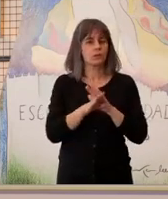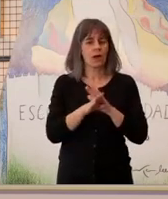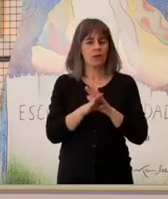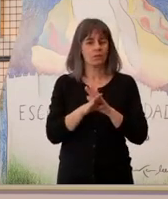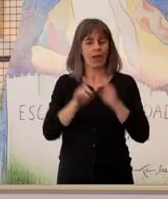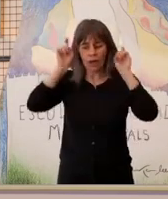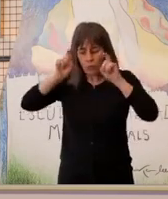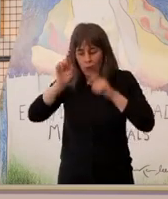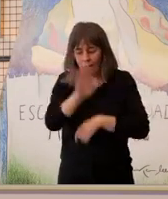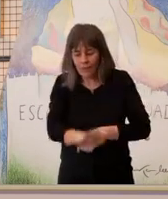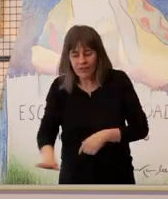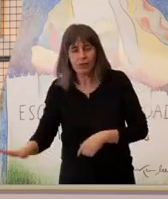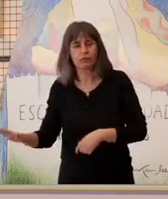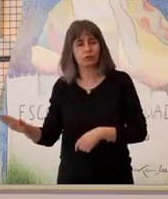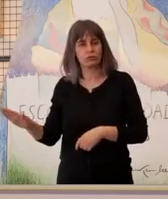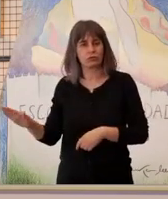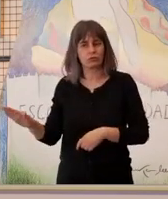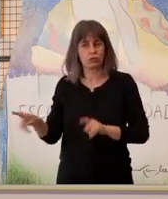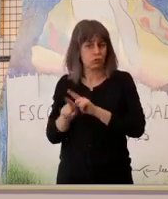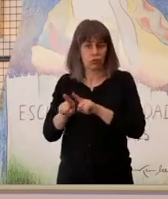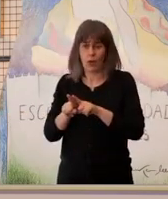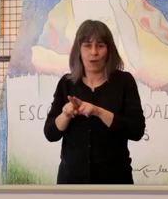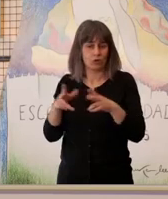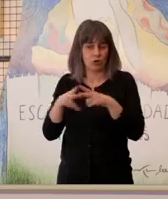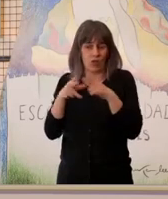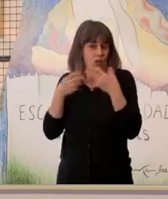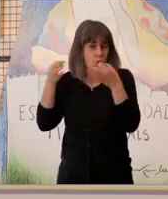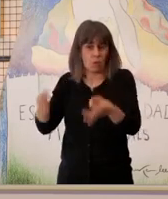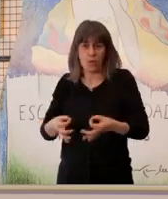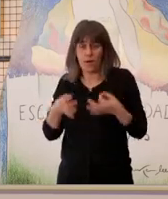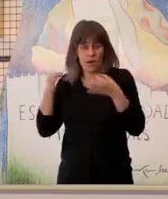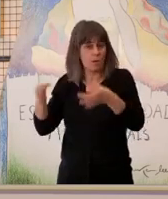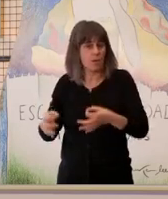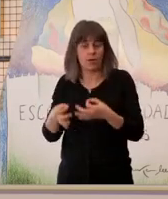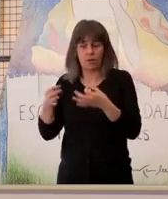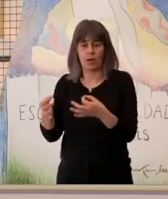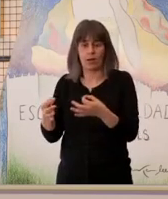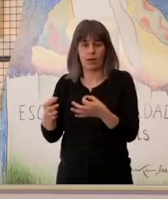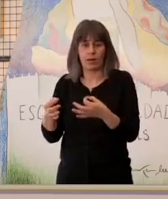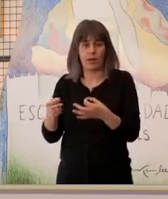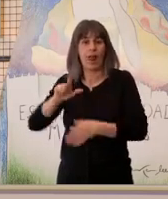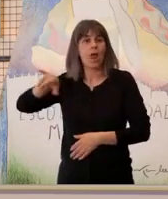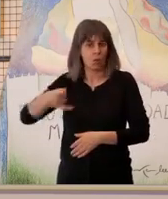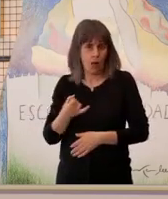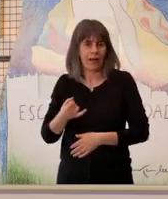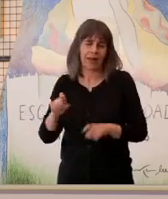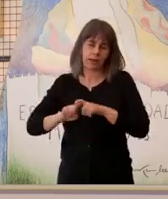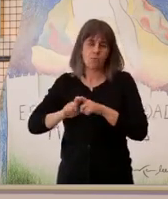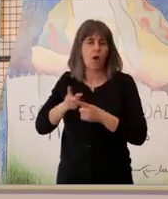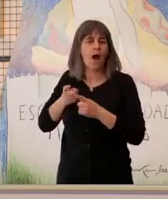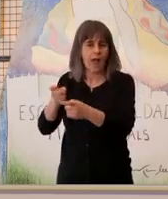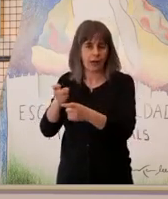lo seguimos practicando en toda la sociedad el lenguaje Guerrero se ha extendido a todo